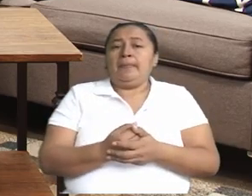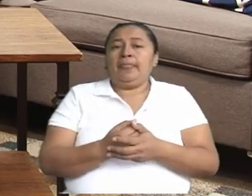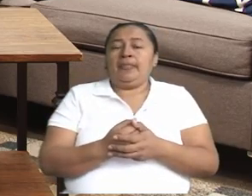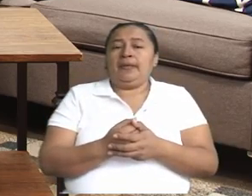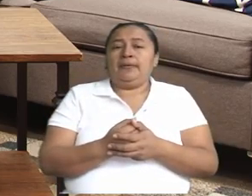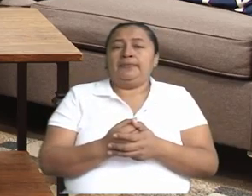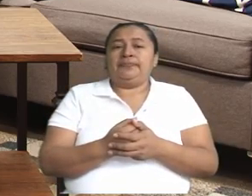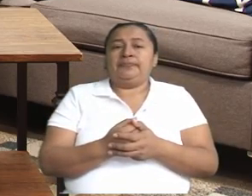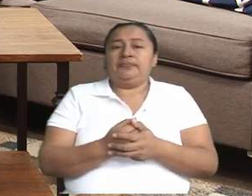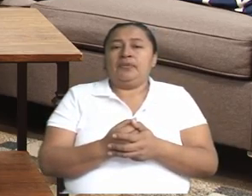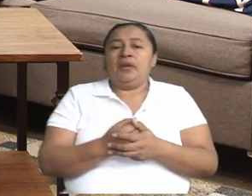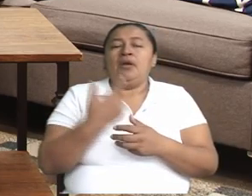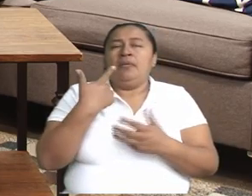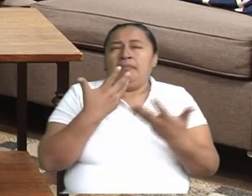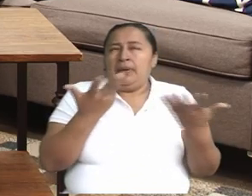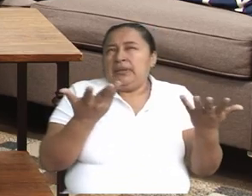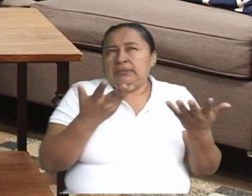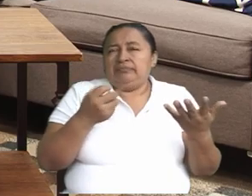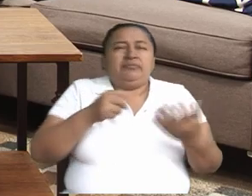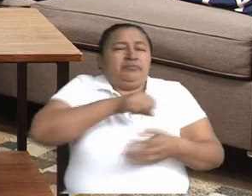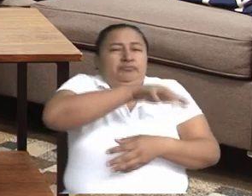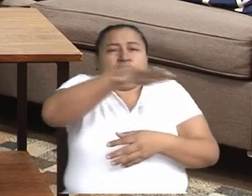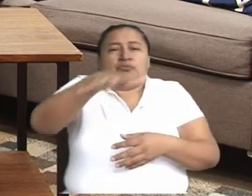más soberana, digamos.